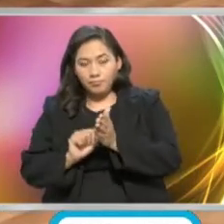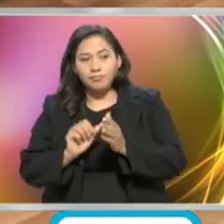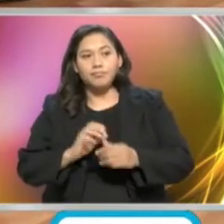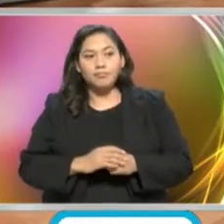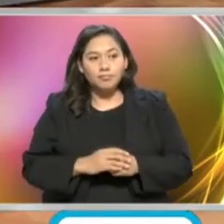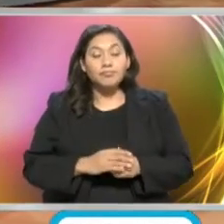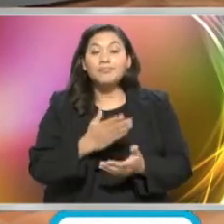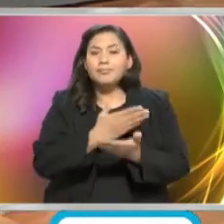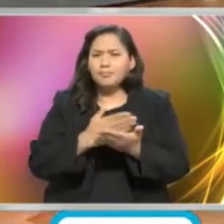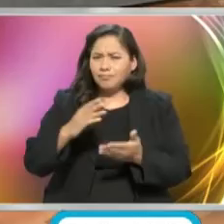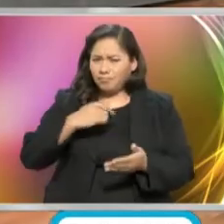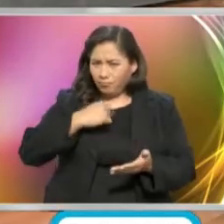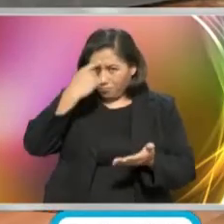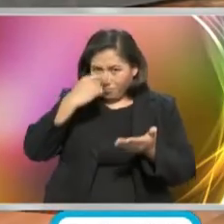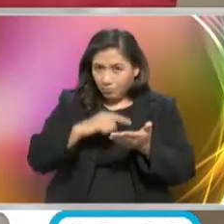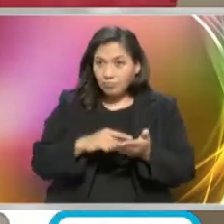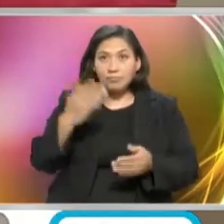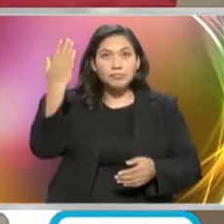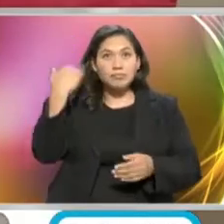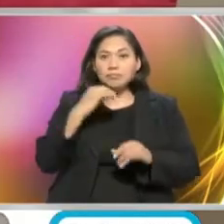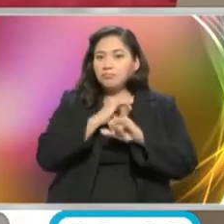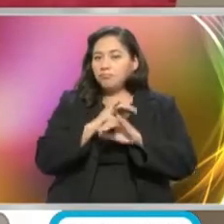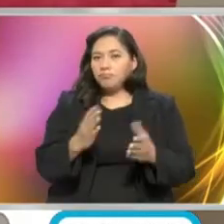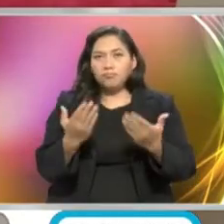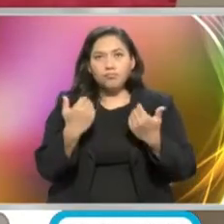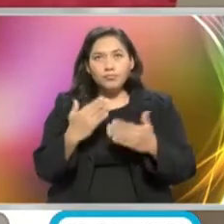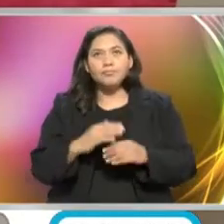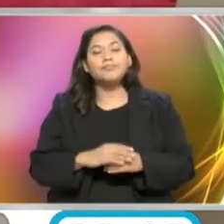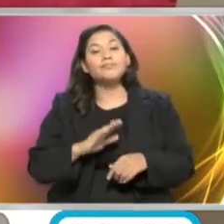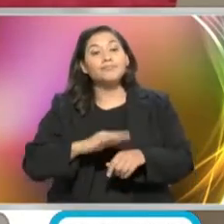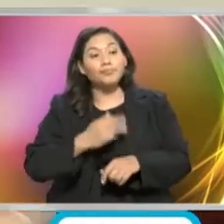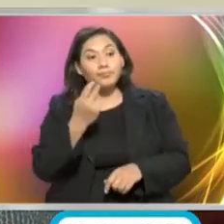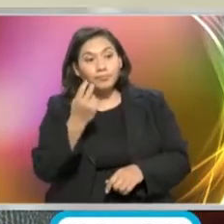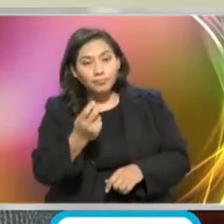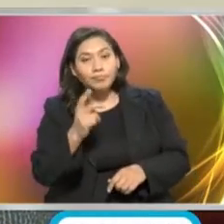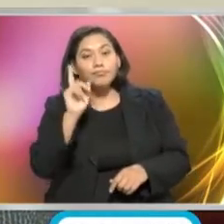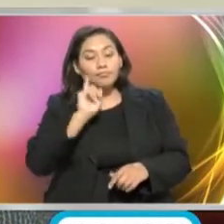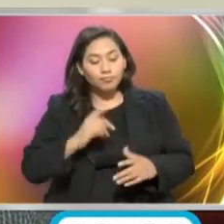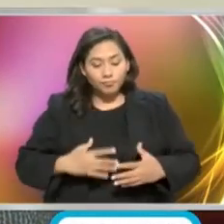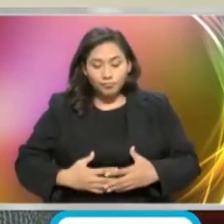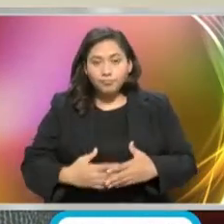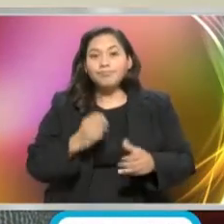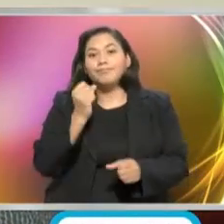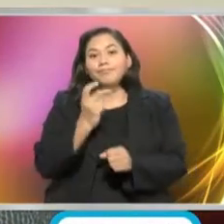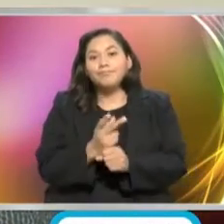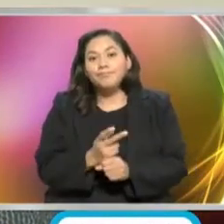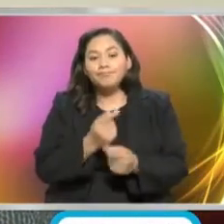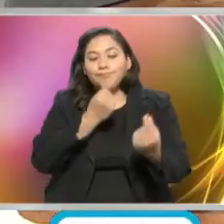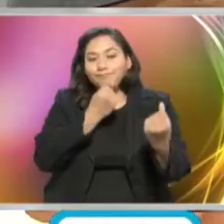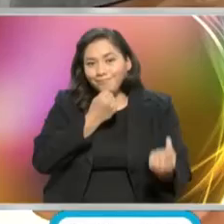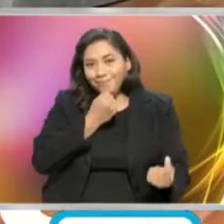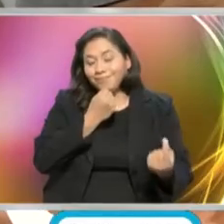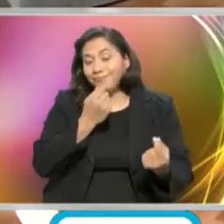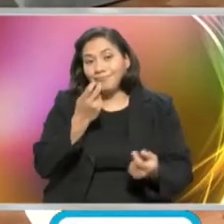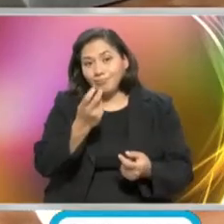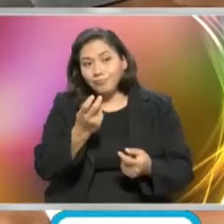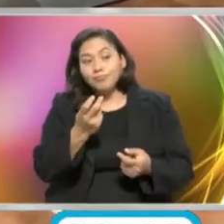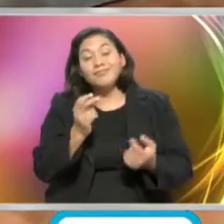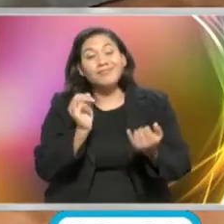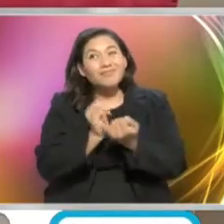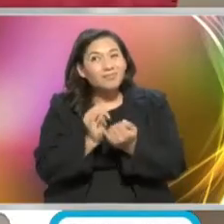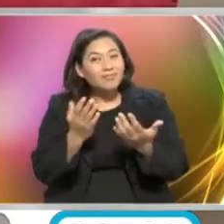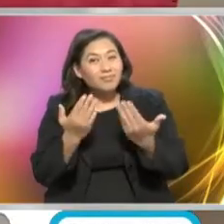Entonces, Que además yo creo que no había tanta información, ¿no? Y por eso es de que ellas quedaban embarazadas mucho más pequeñas y Claro. tampoco